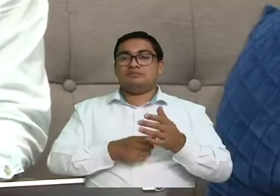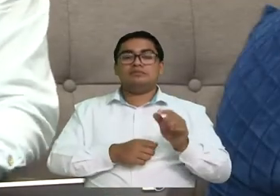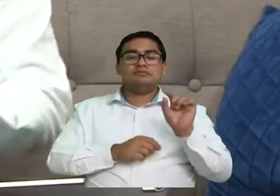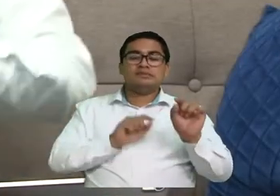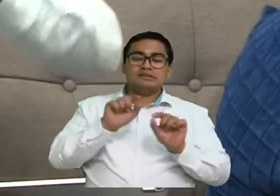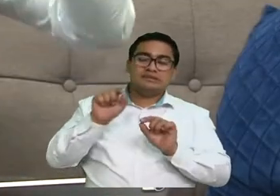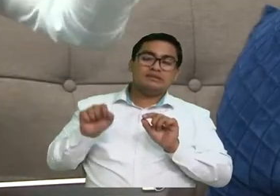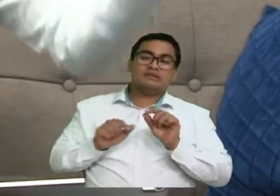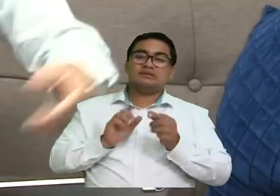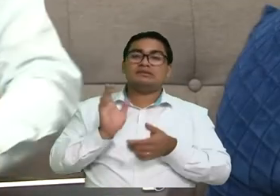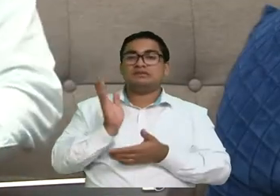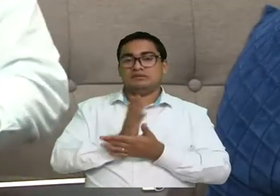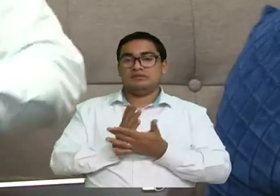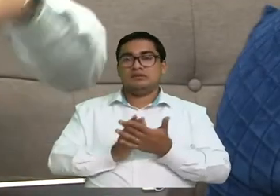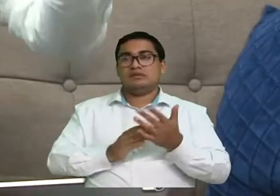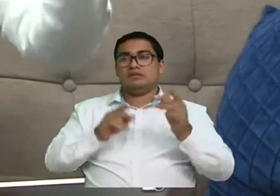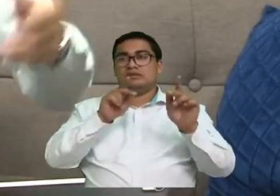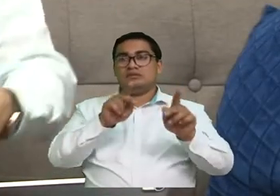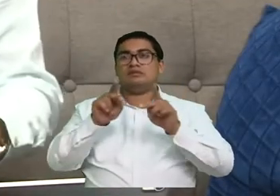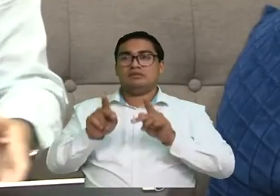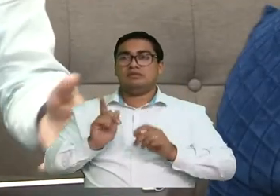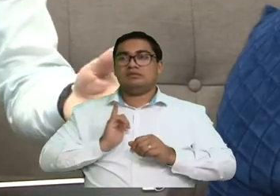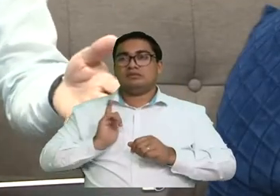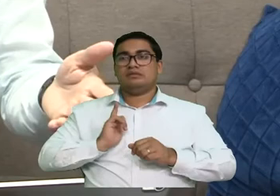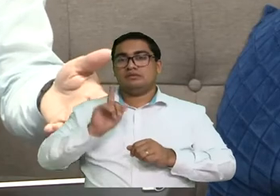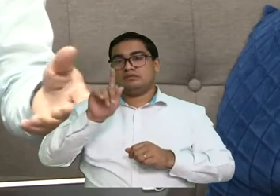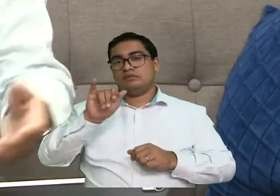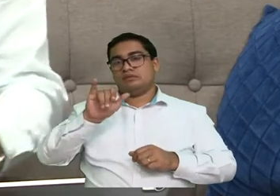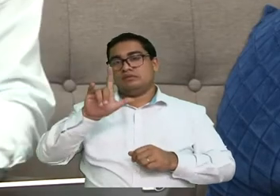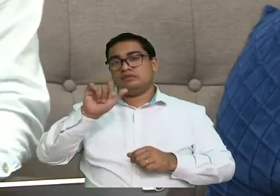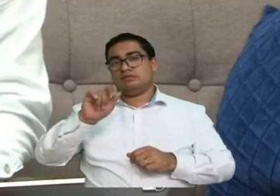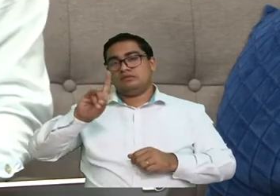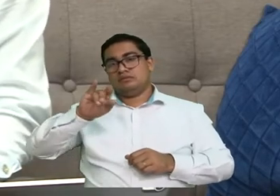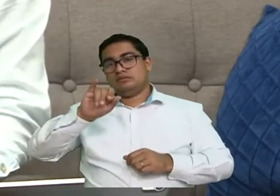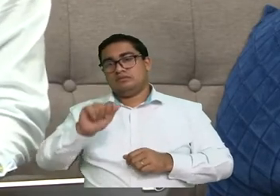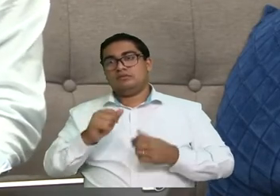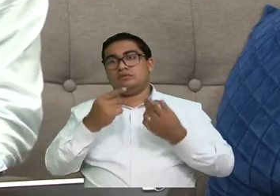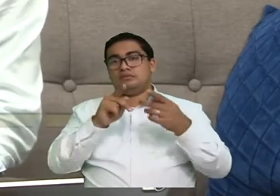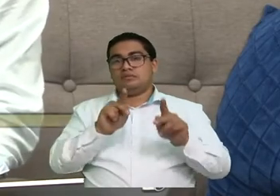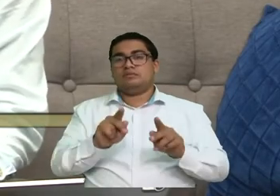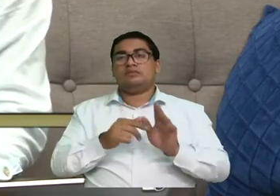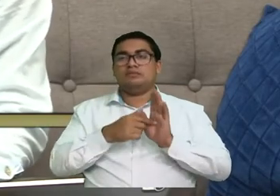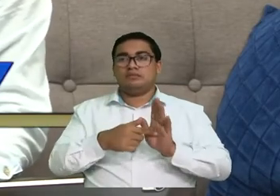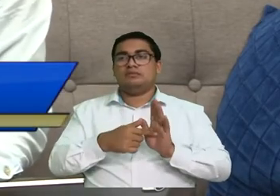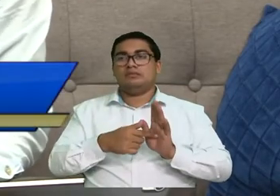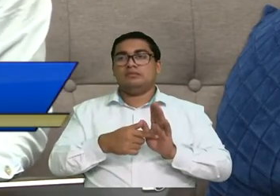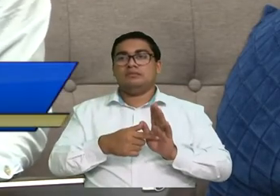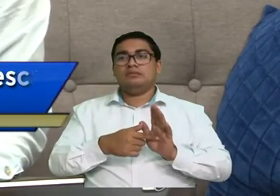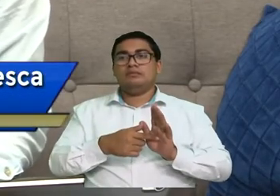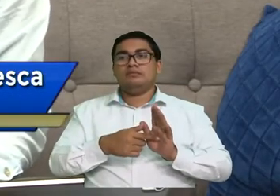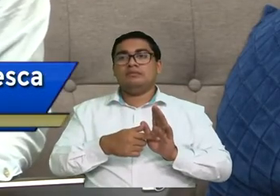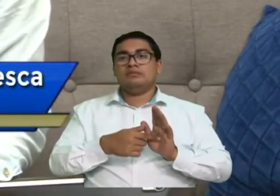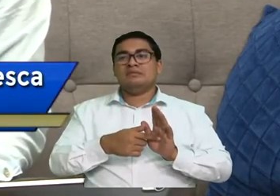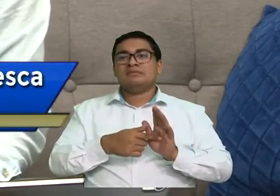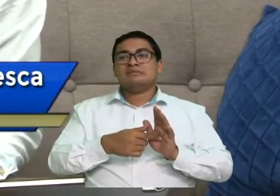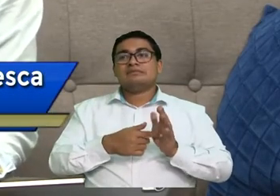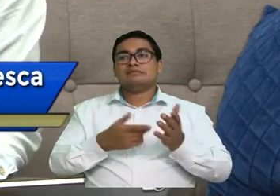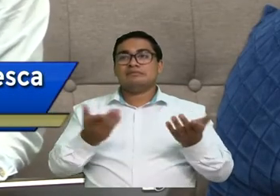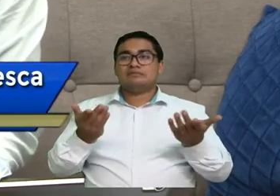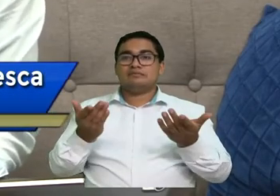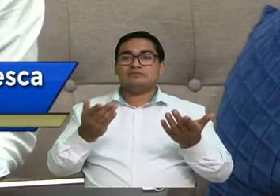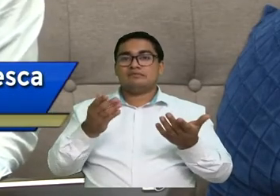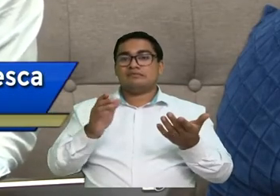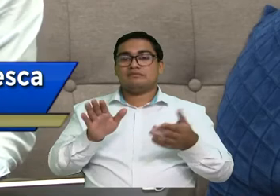aislada. Habían productores que tenían tilapia por ahí, pero y ahí estamos nosotros abasteciéndonos actualmente de esta